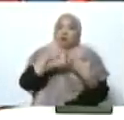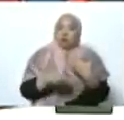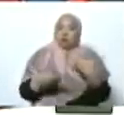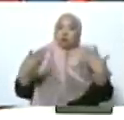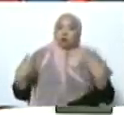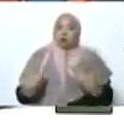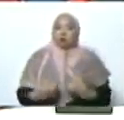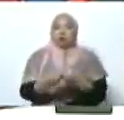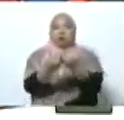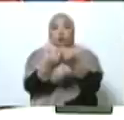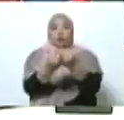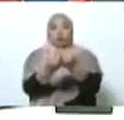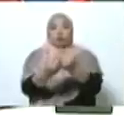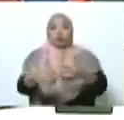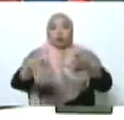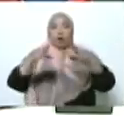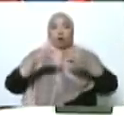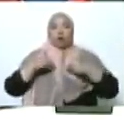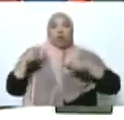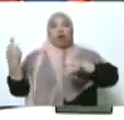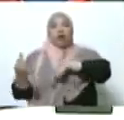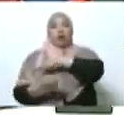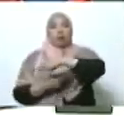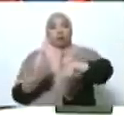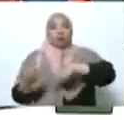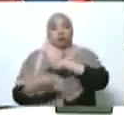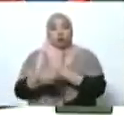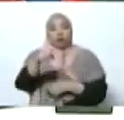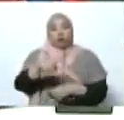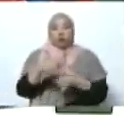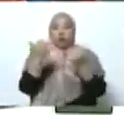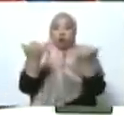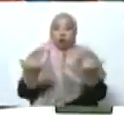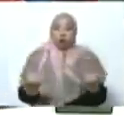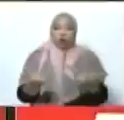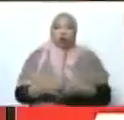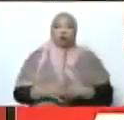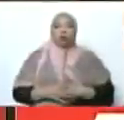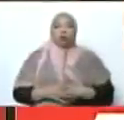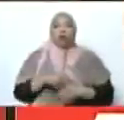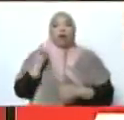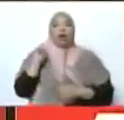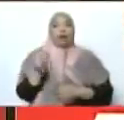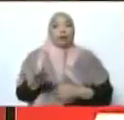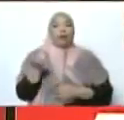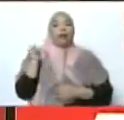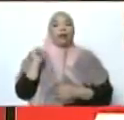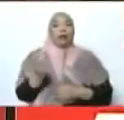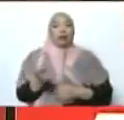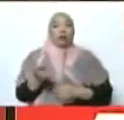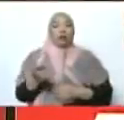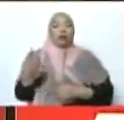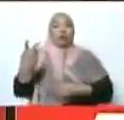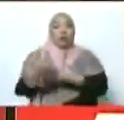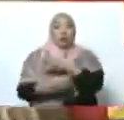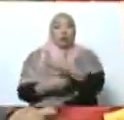compañero Héctor Rodríguez asuma esa responsabilidad a partir de este momento. Esa tarea la llevaba el compañero